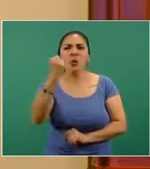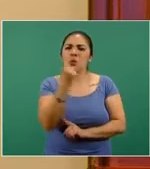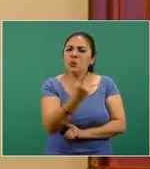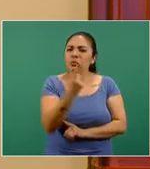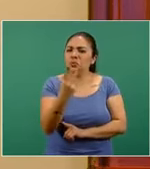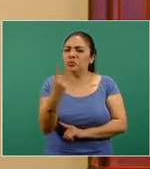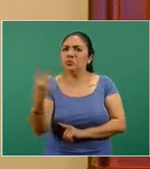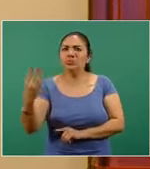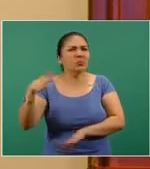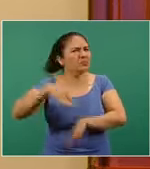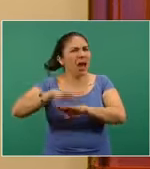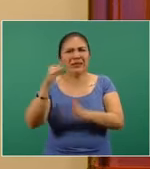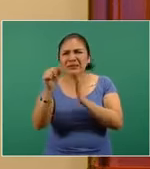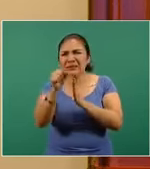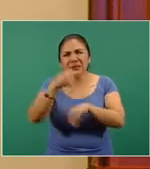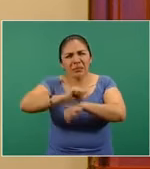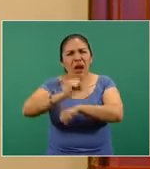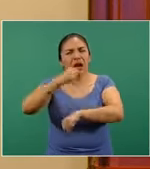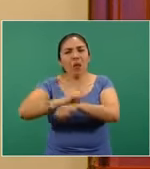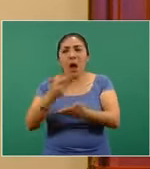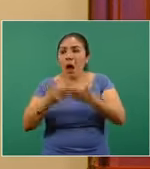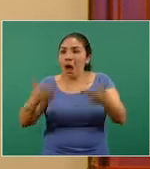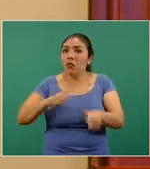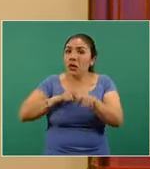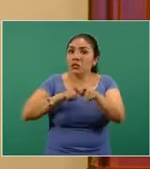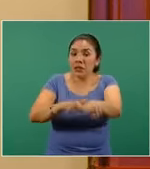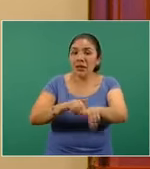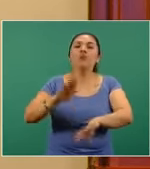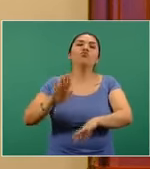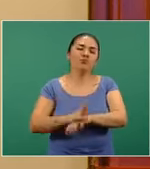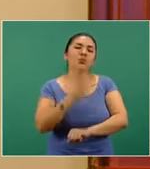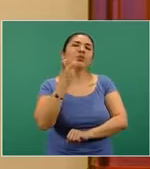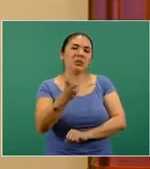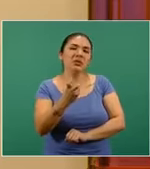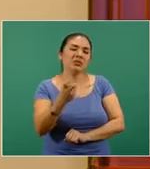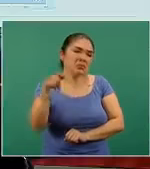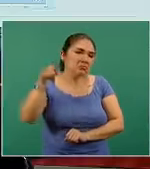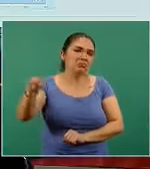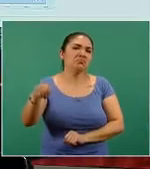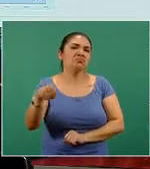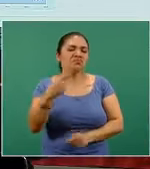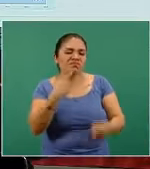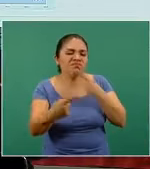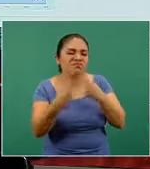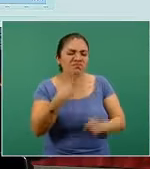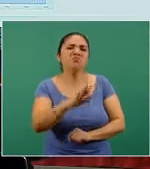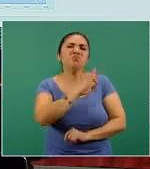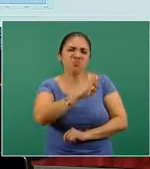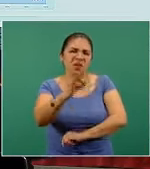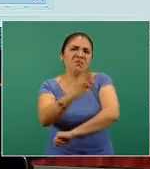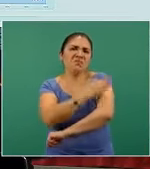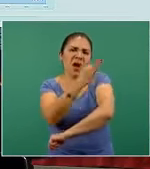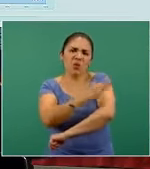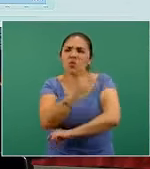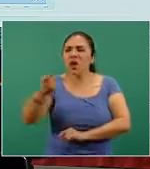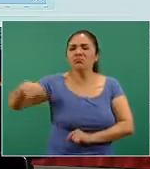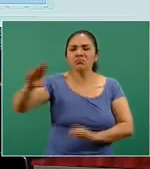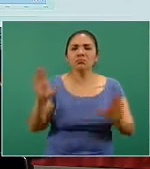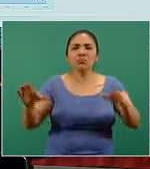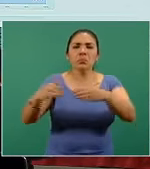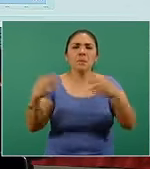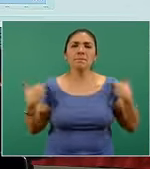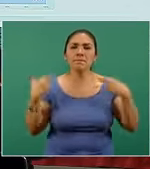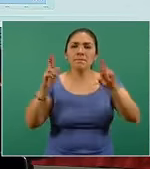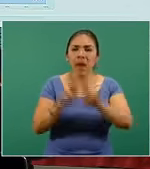semanas, lo mantiene actualmente, y por eso la posibilidad de explorar con el estado de Campeche a través de